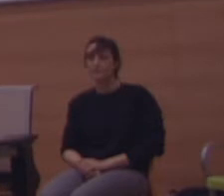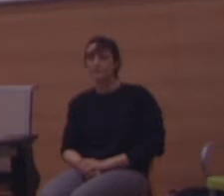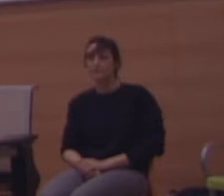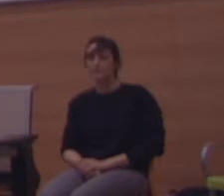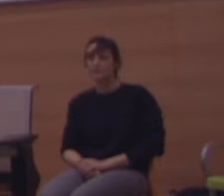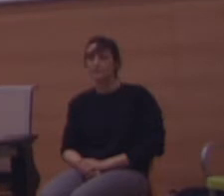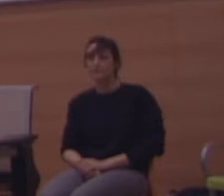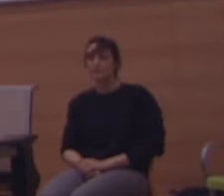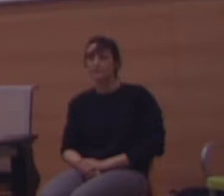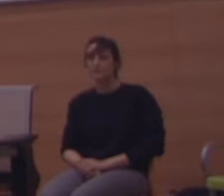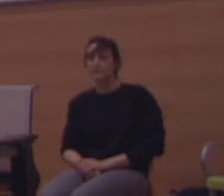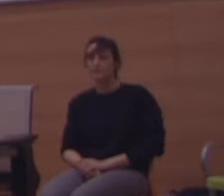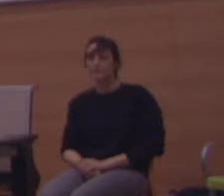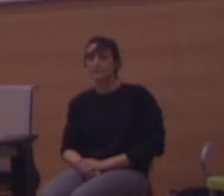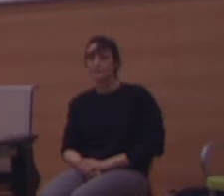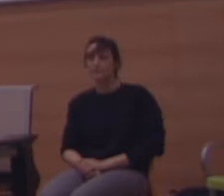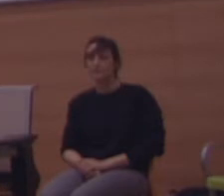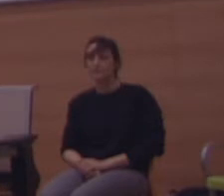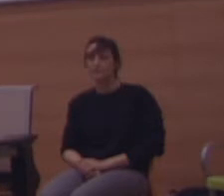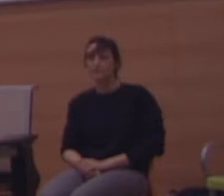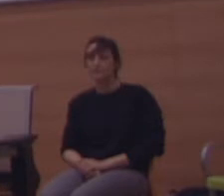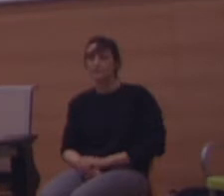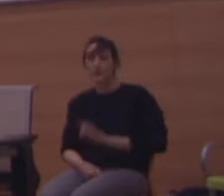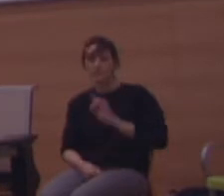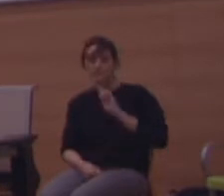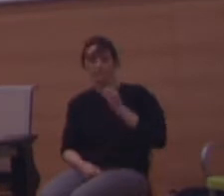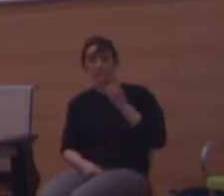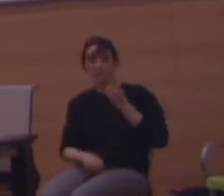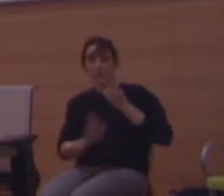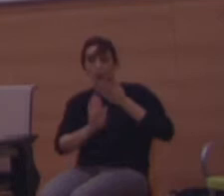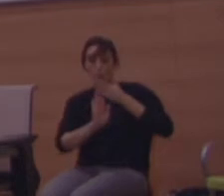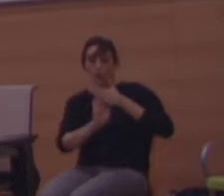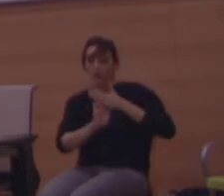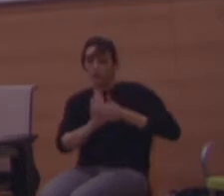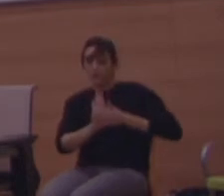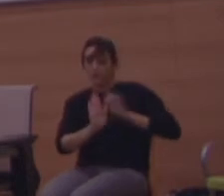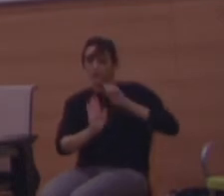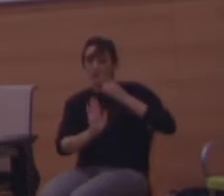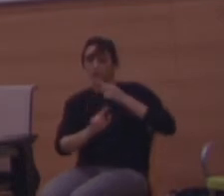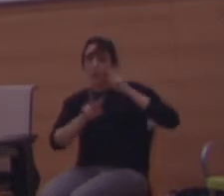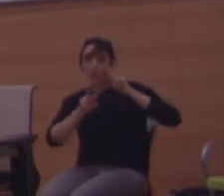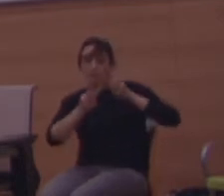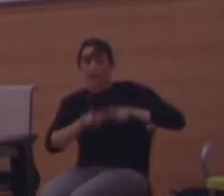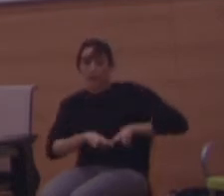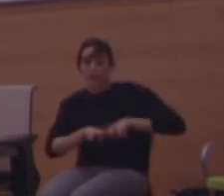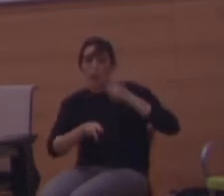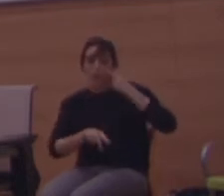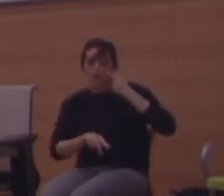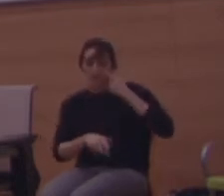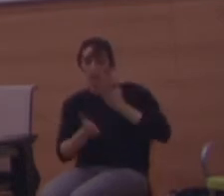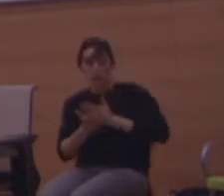Primero pasaríamos, para la realización, la fabricación de una ortesis plantar, primero tendríamos que pasar por una valoración, una exploración y un